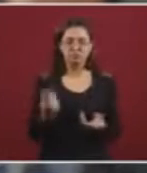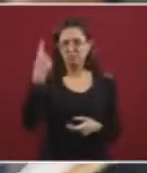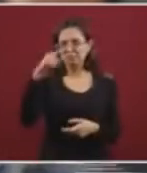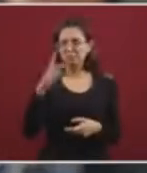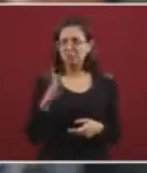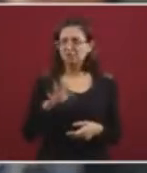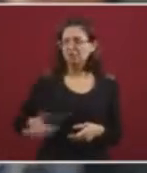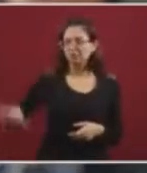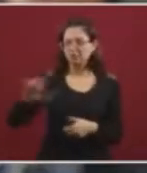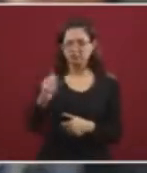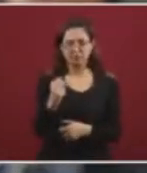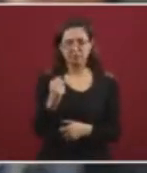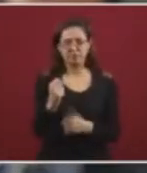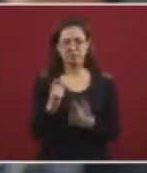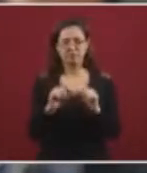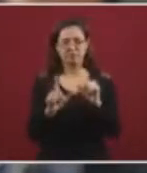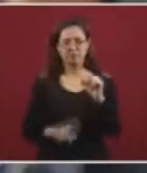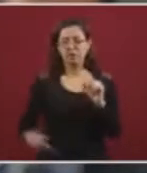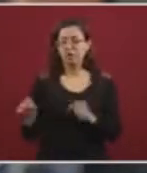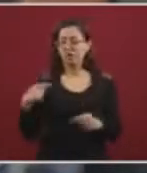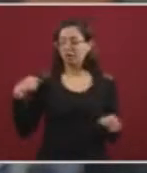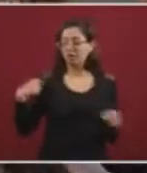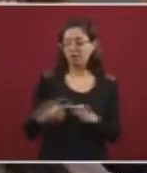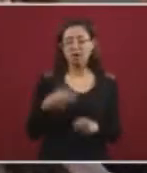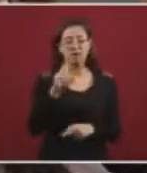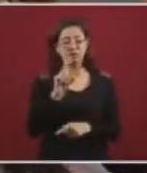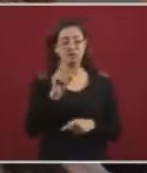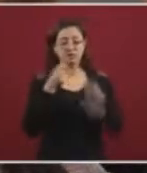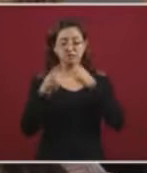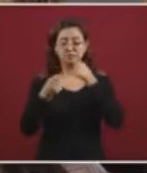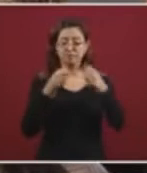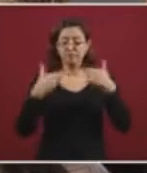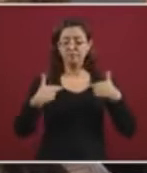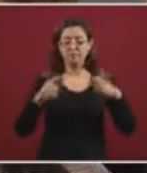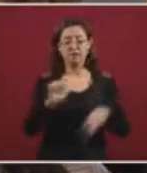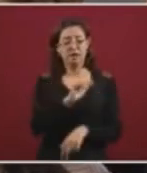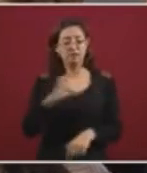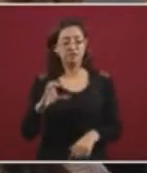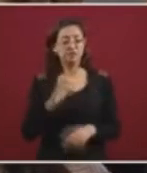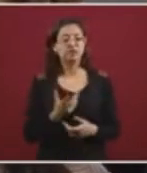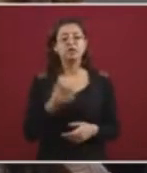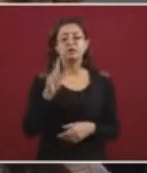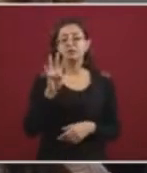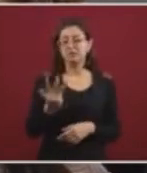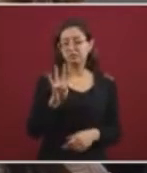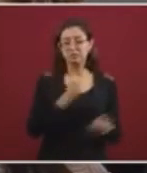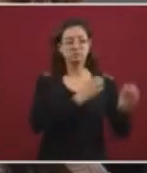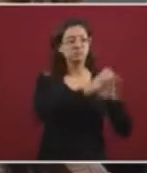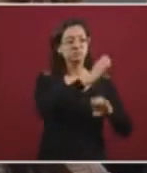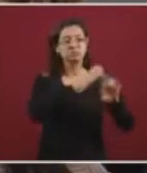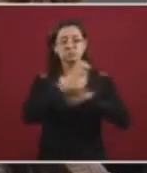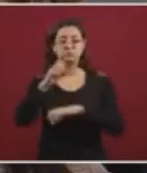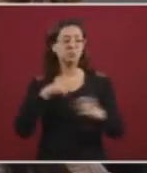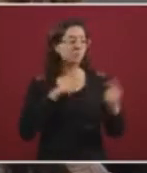nos hemos reunido con más de 30 periodistas y representantes de la sociedad civil de más de 19 estados de